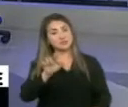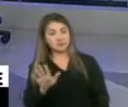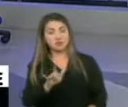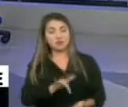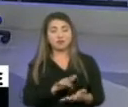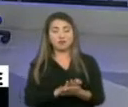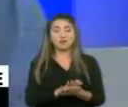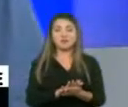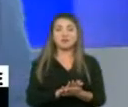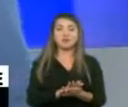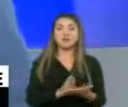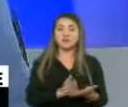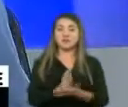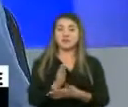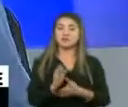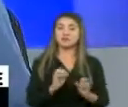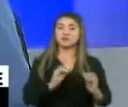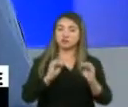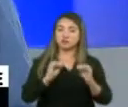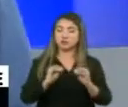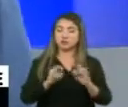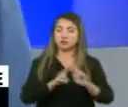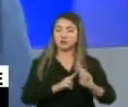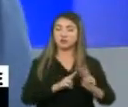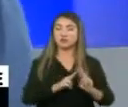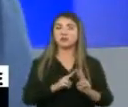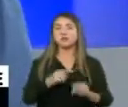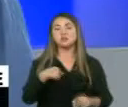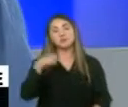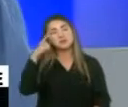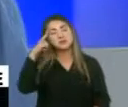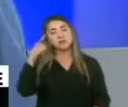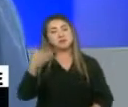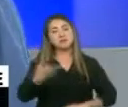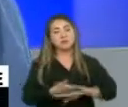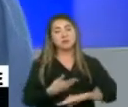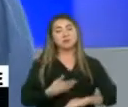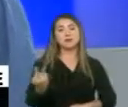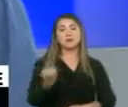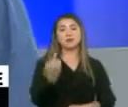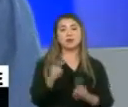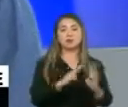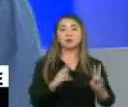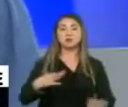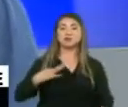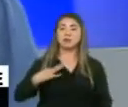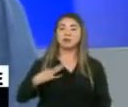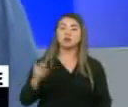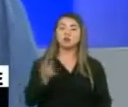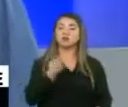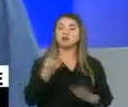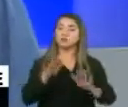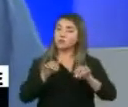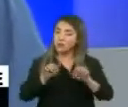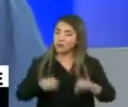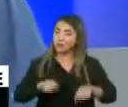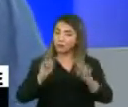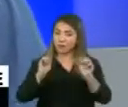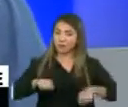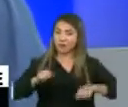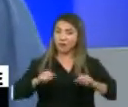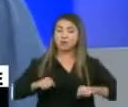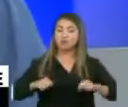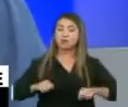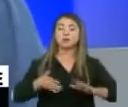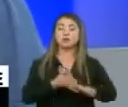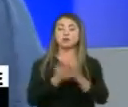fecha en que se Sí, yo tengo la impresión de que más allá de la petición particular que puede hacer un ciudadano en virtud de lo que nosotros mismos aprobamos, que entrega facultades a